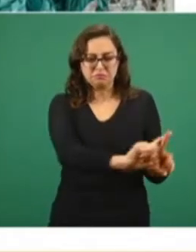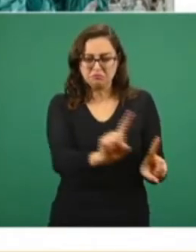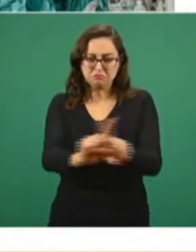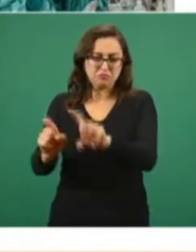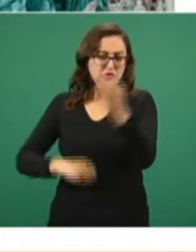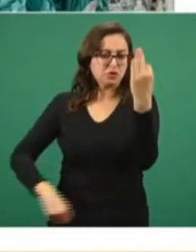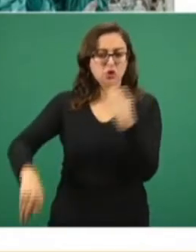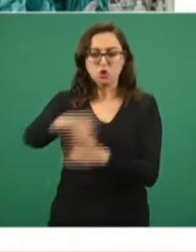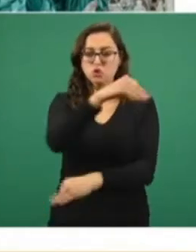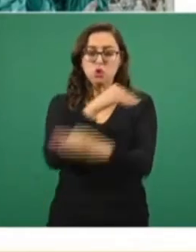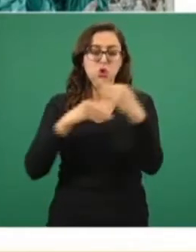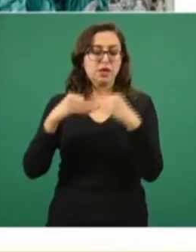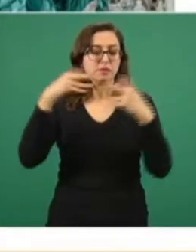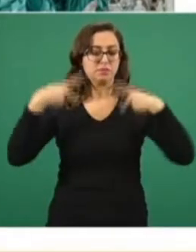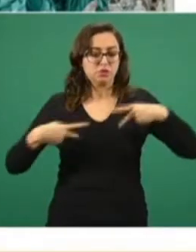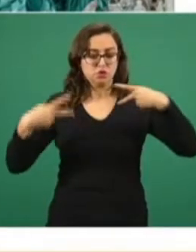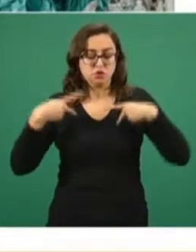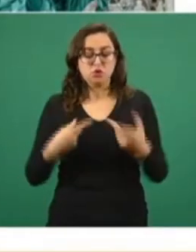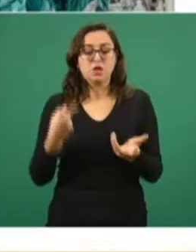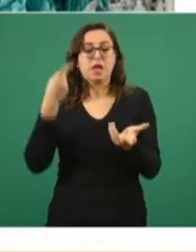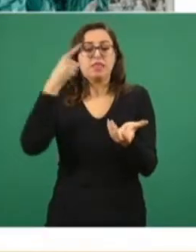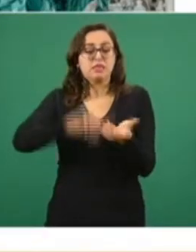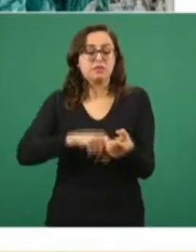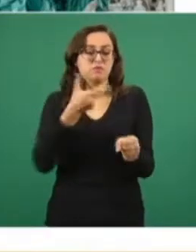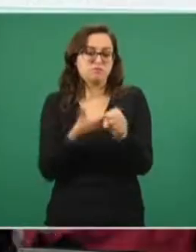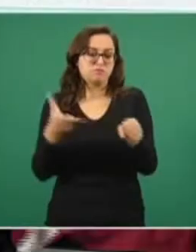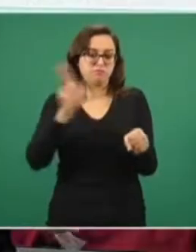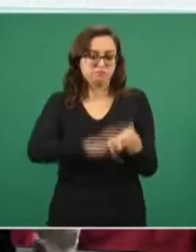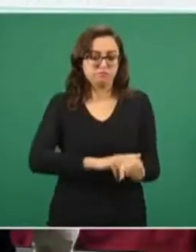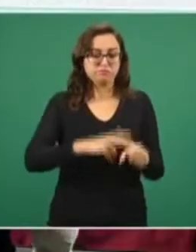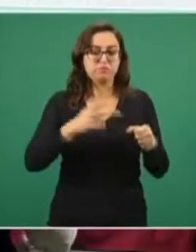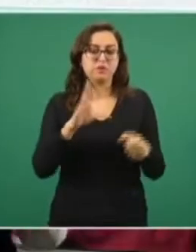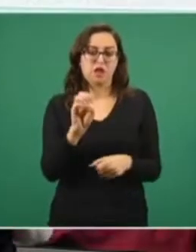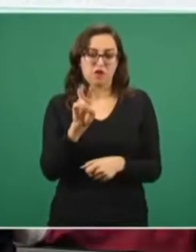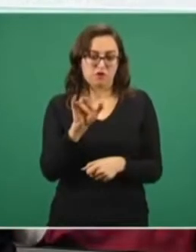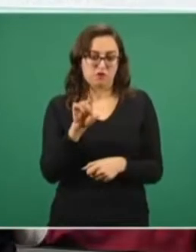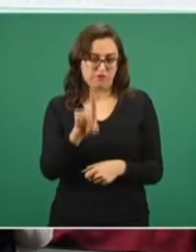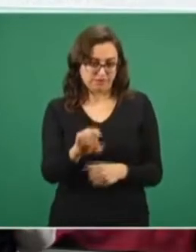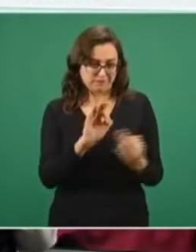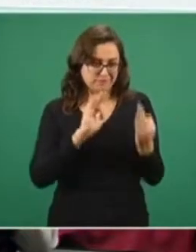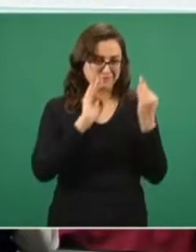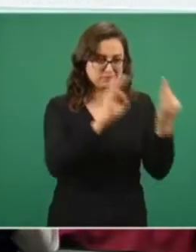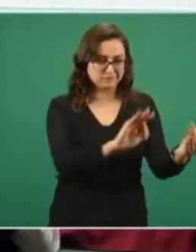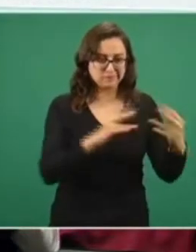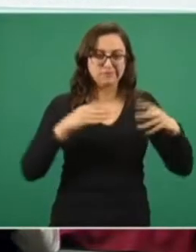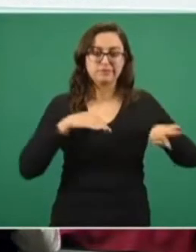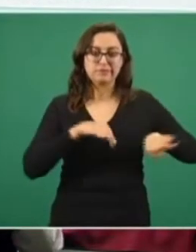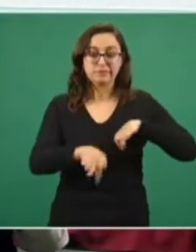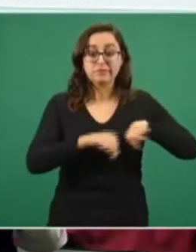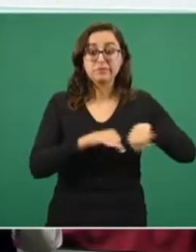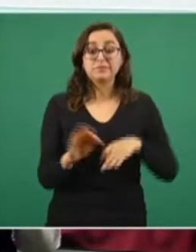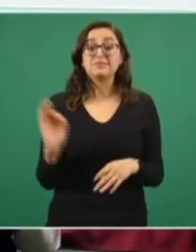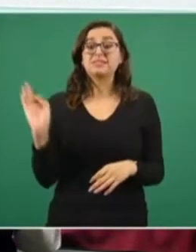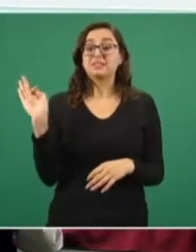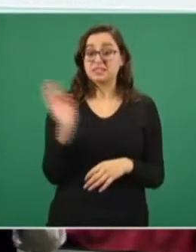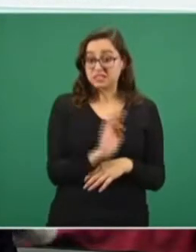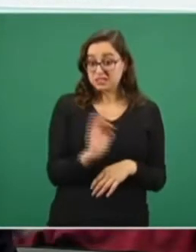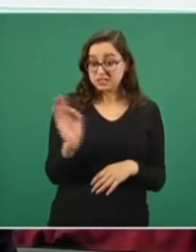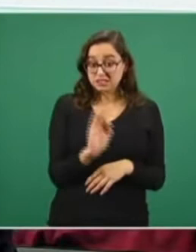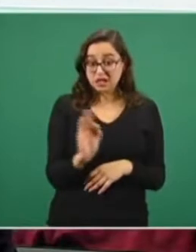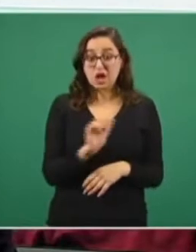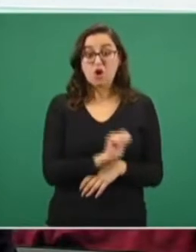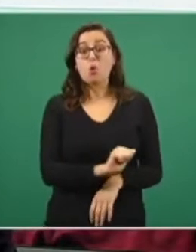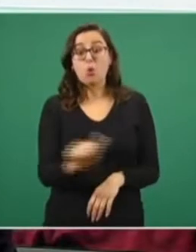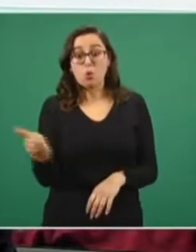aquellas categorías que se encuentren en atención directa. Si hay alguna otra categoría que se encuentre en atención